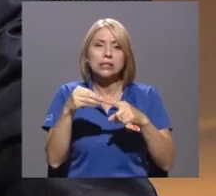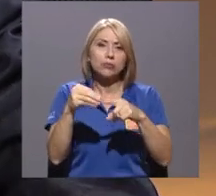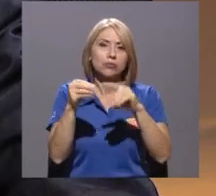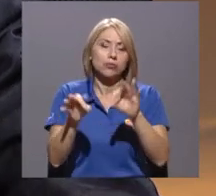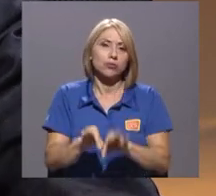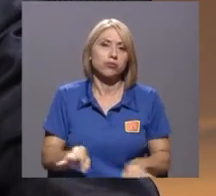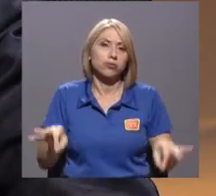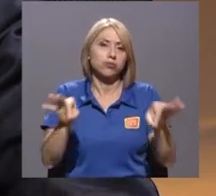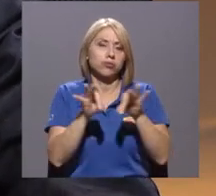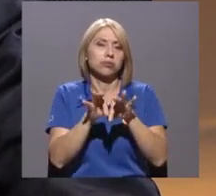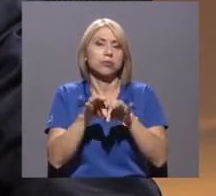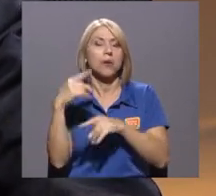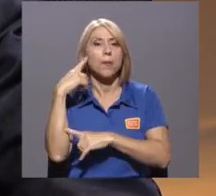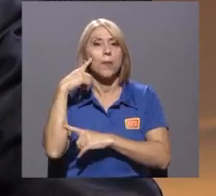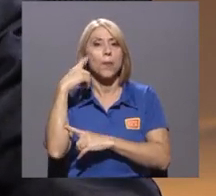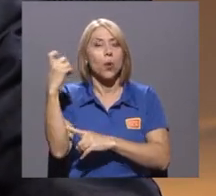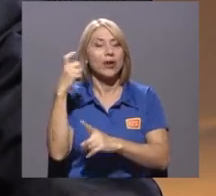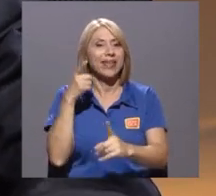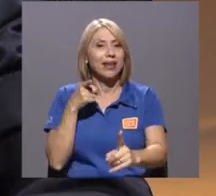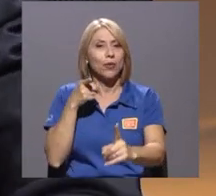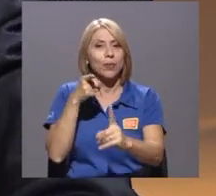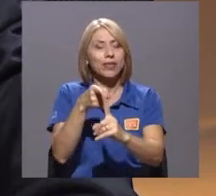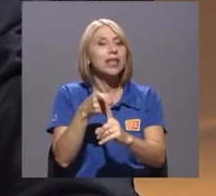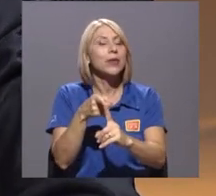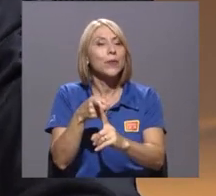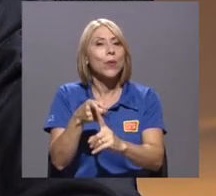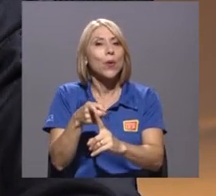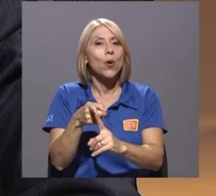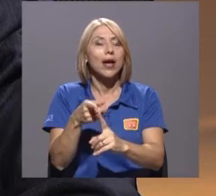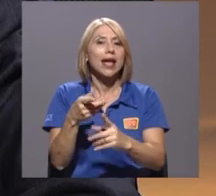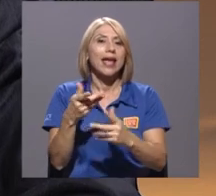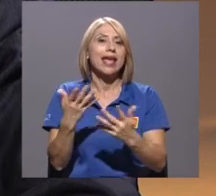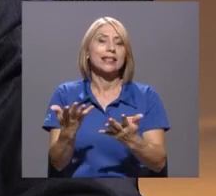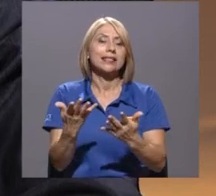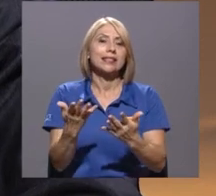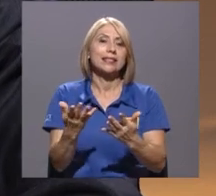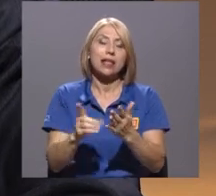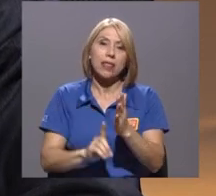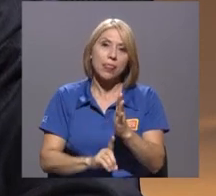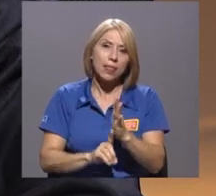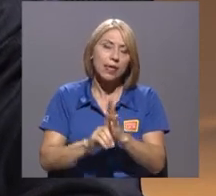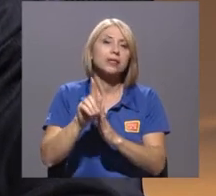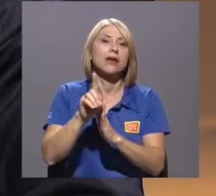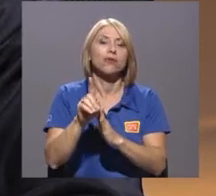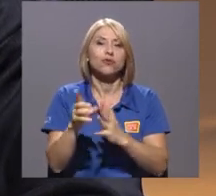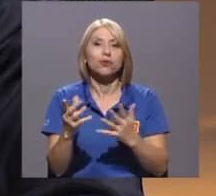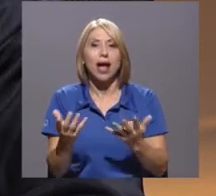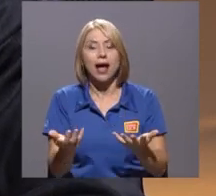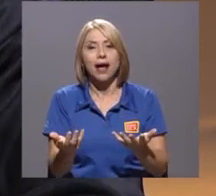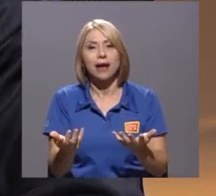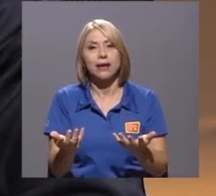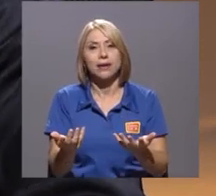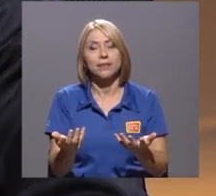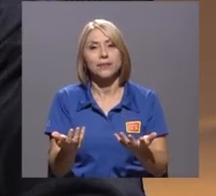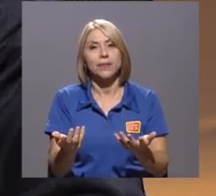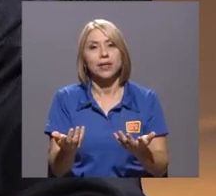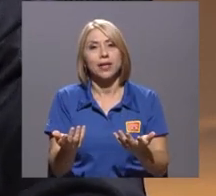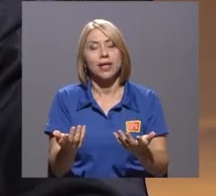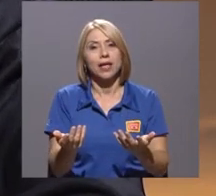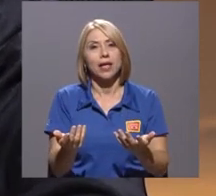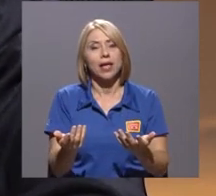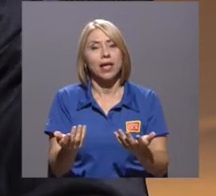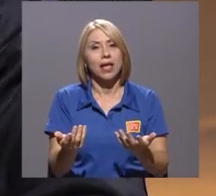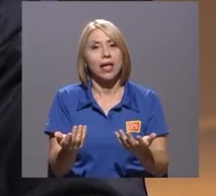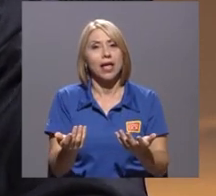porque el objetivo es de desarrollar bueno el peso